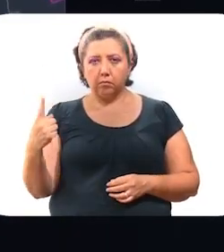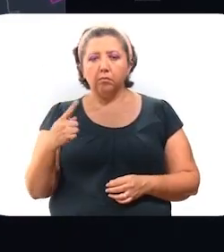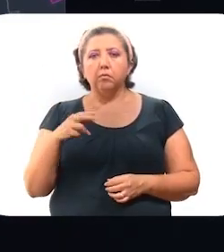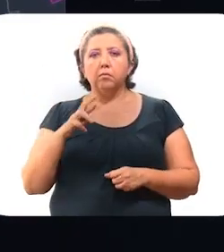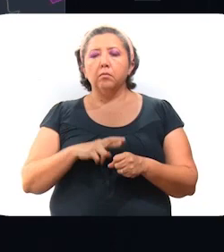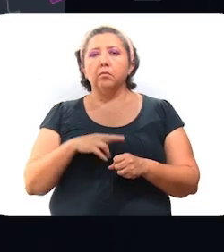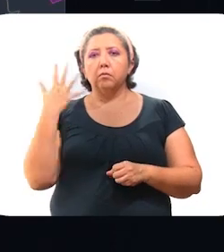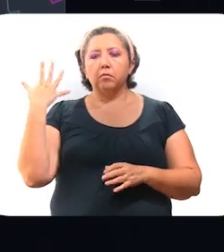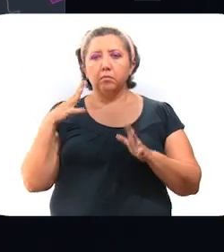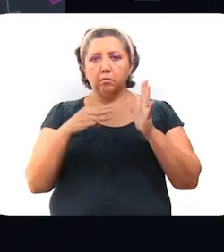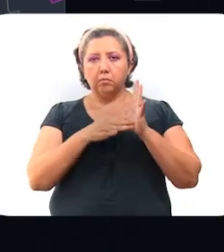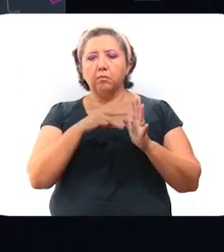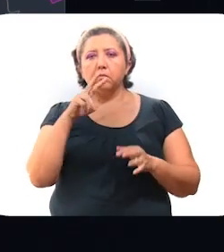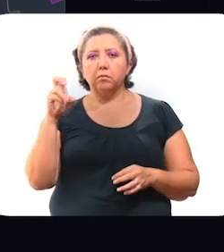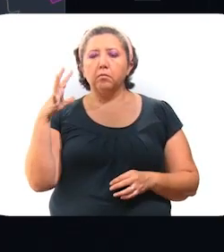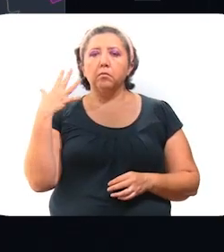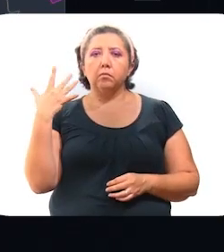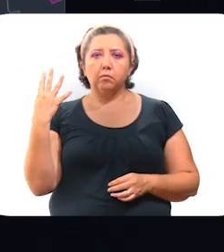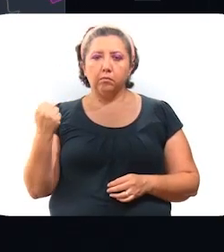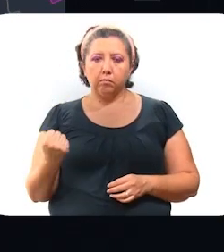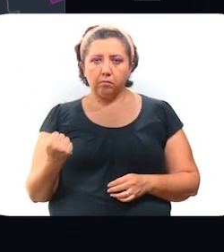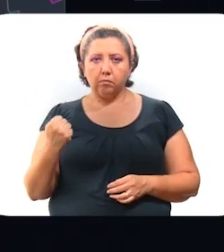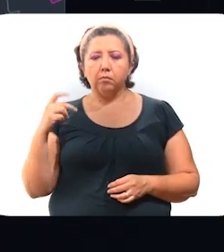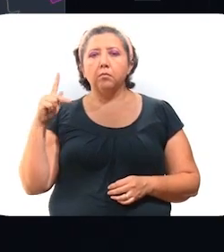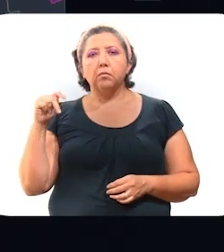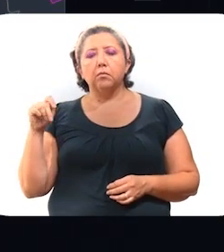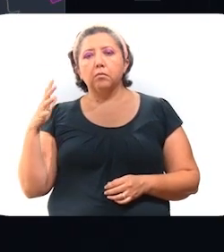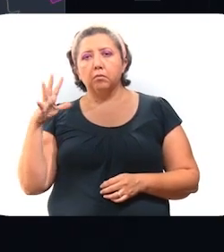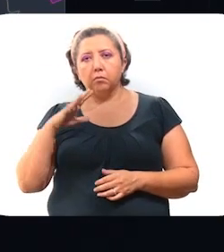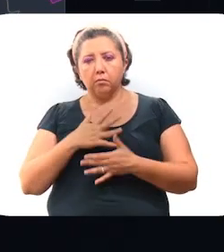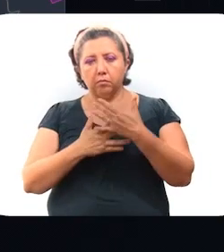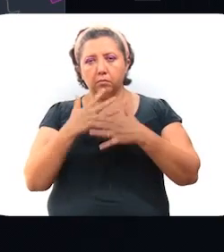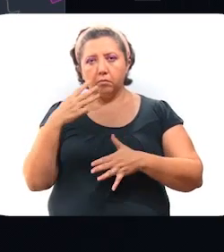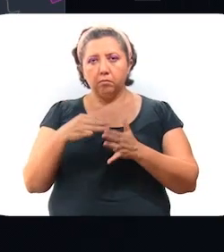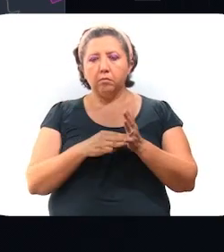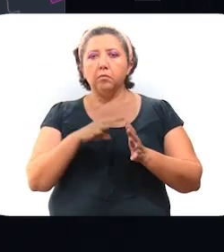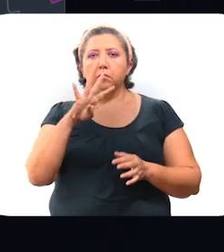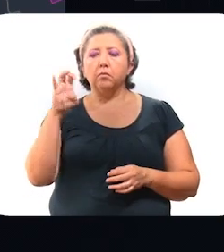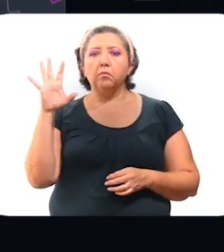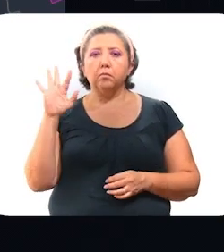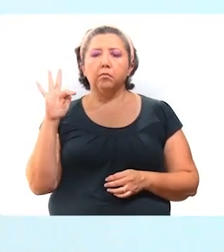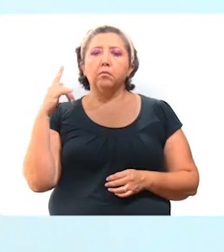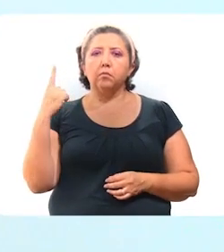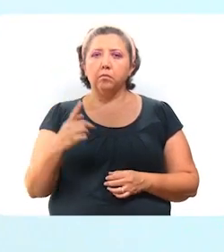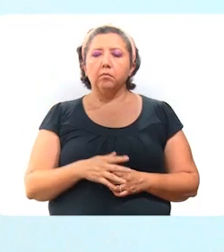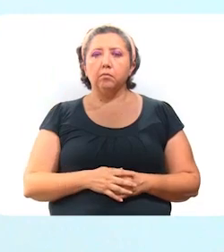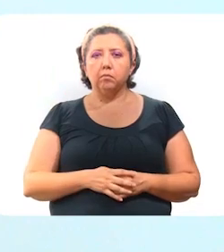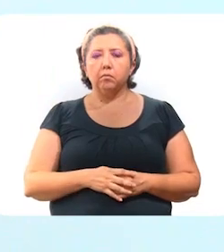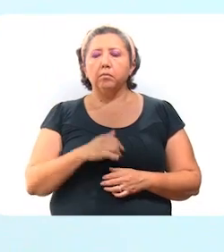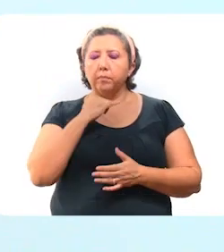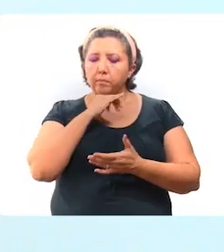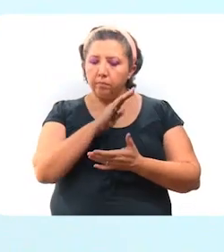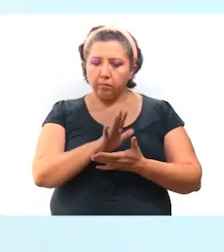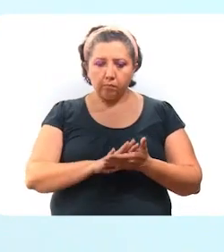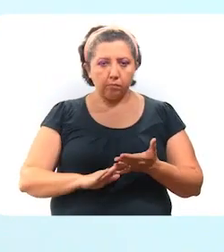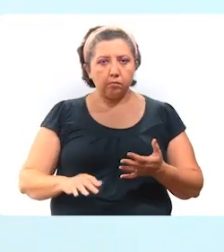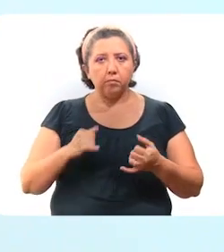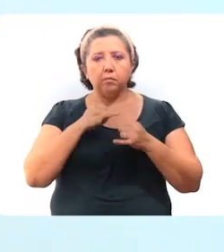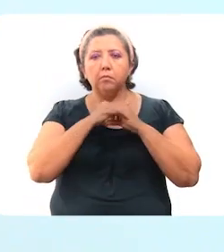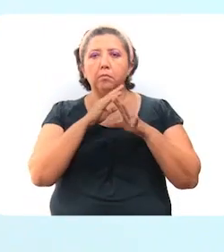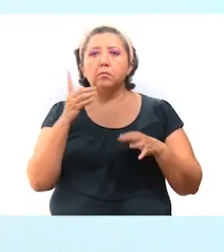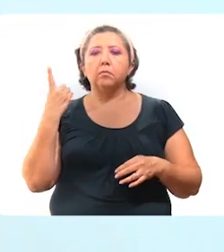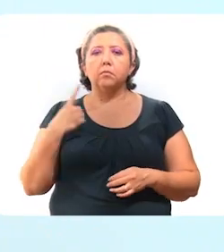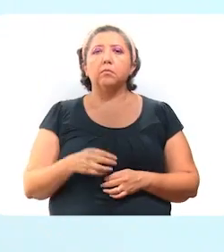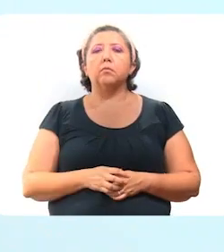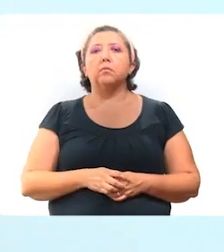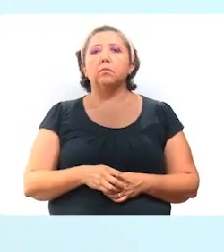la zona sur 10.259 y en la zona poniente 15.441. Lamentablemente en este parte